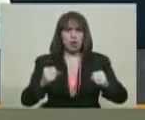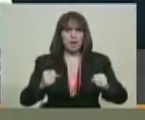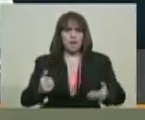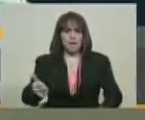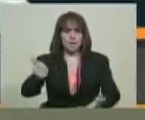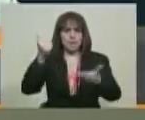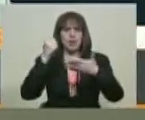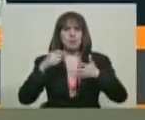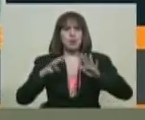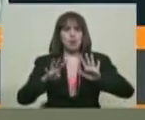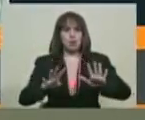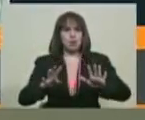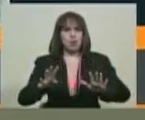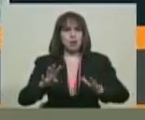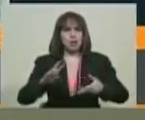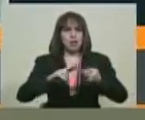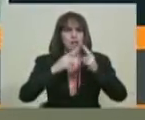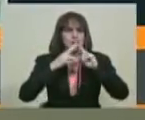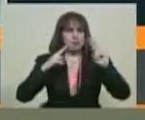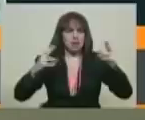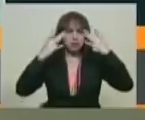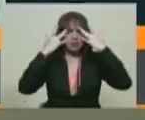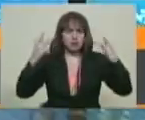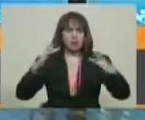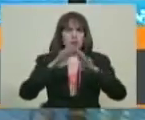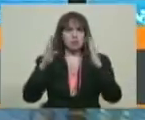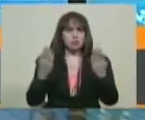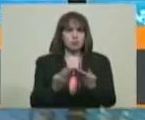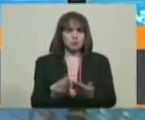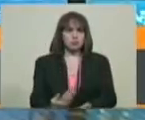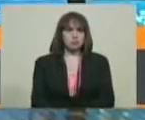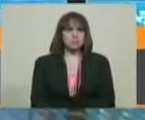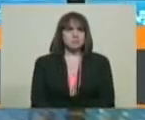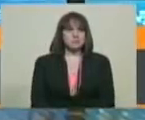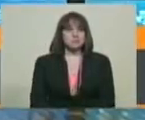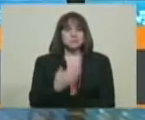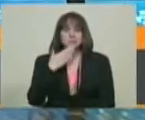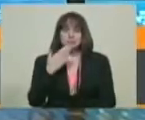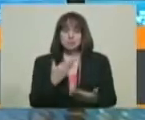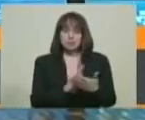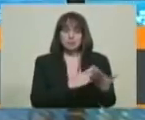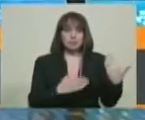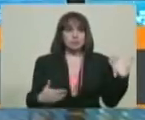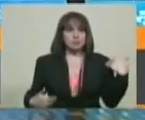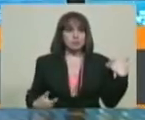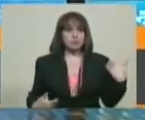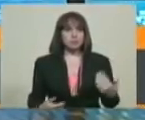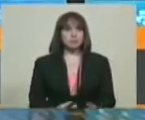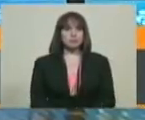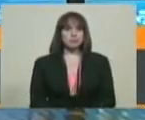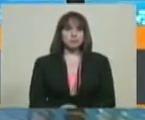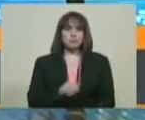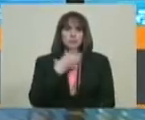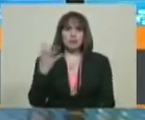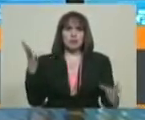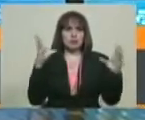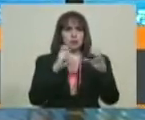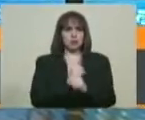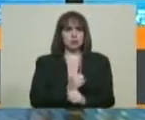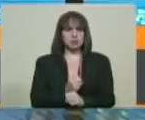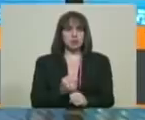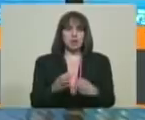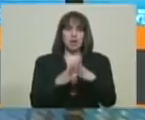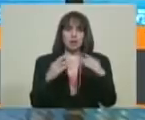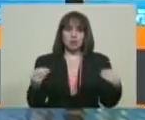y de intelectuales del mundo. Por favor. Muchas gracias, presidente. Bueno, buenas noches a todos. Bienvenidos